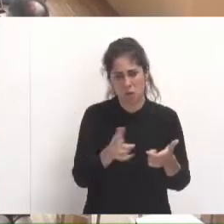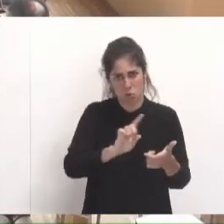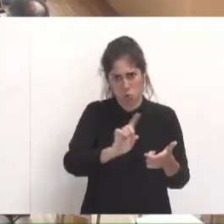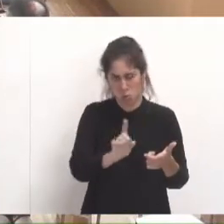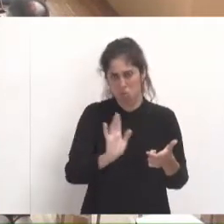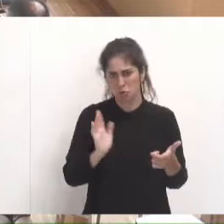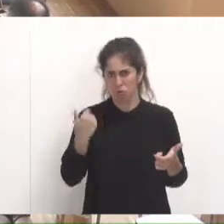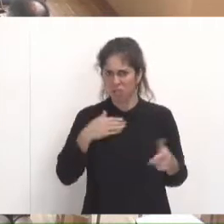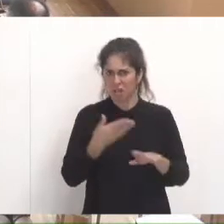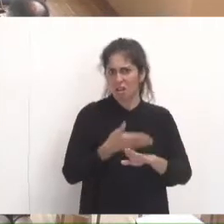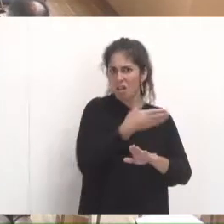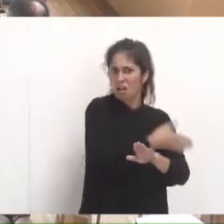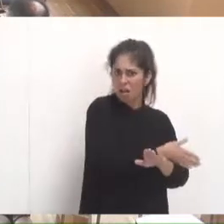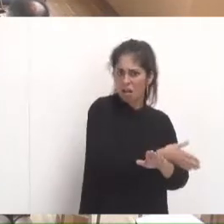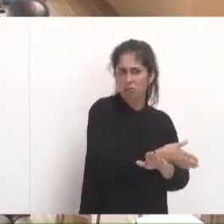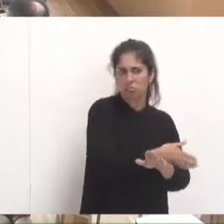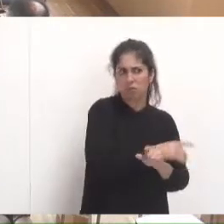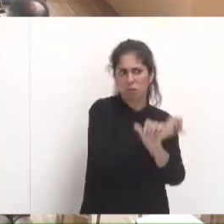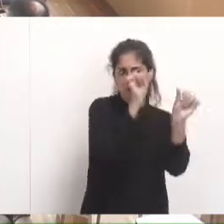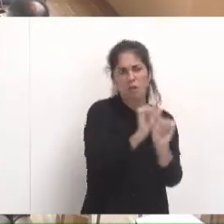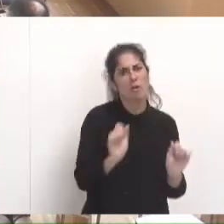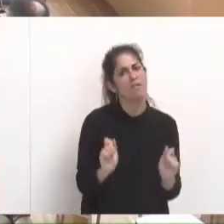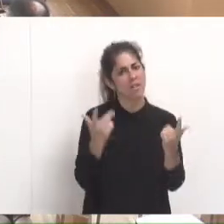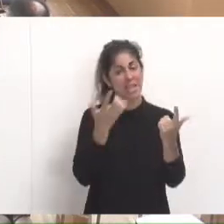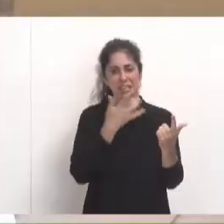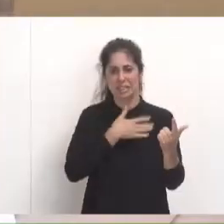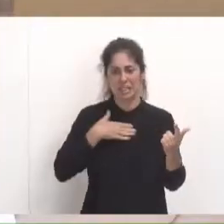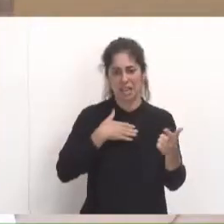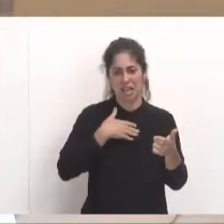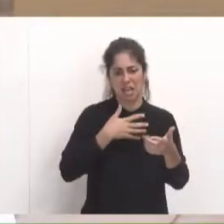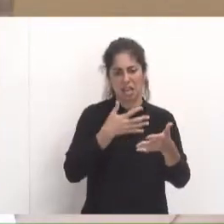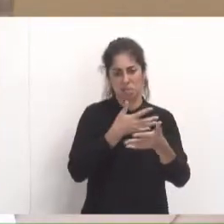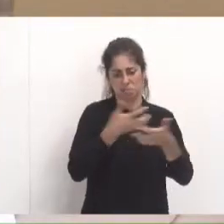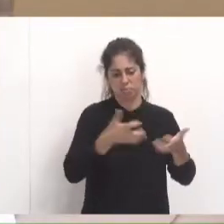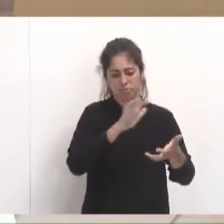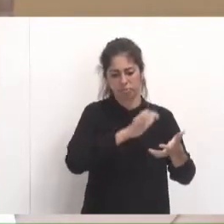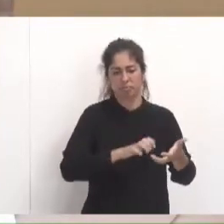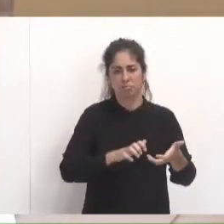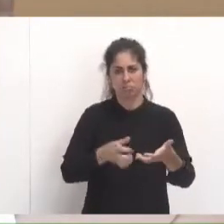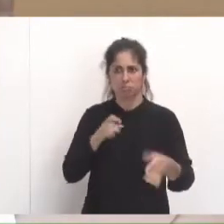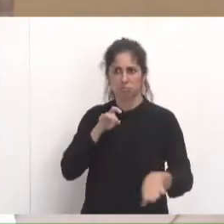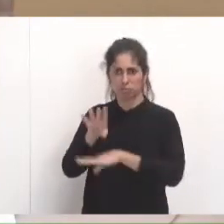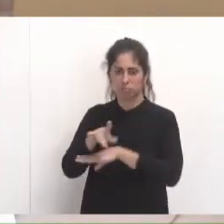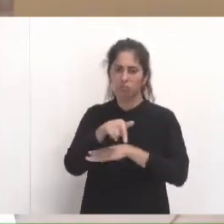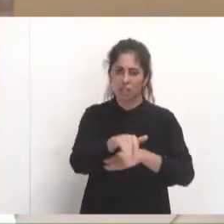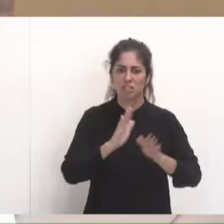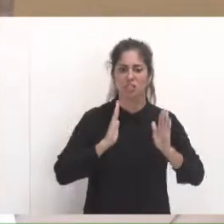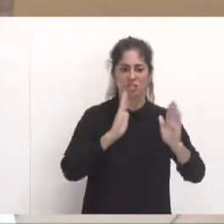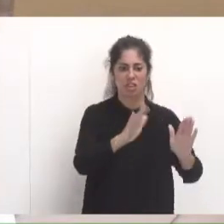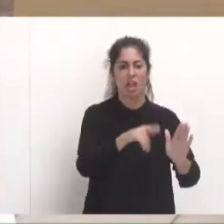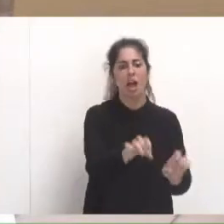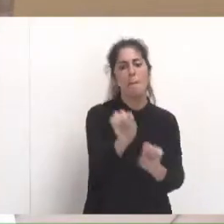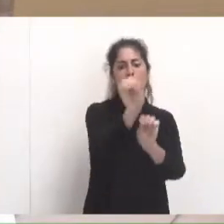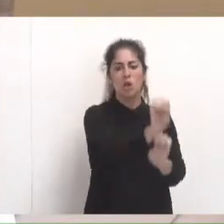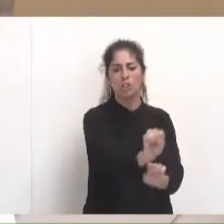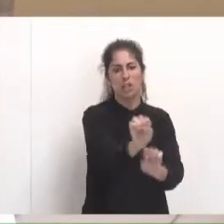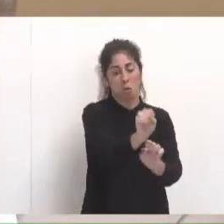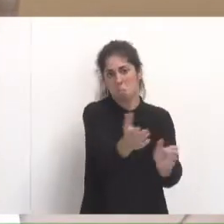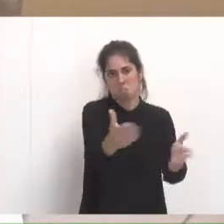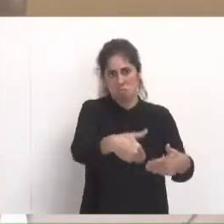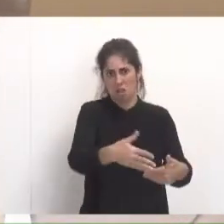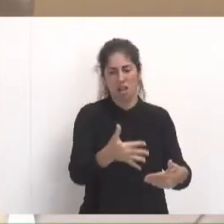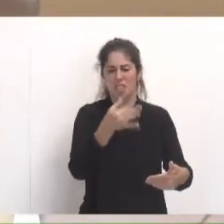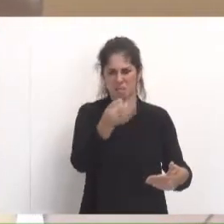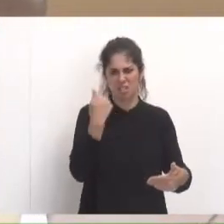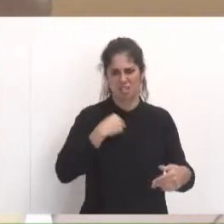manera sí oficial, si quieren se lo trasladamos por escrito, eso no es una vía que tenga ningún tipo de protección, por lo tanto, además está asfaltada